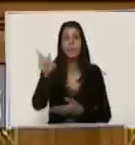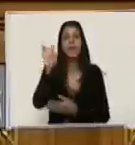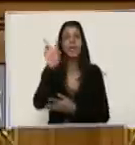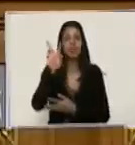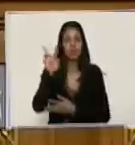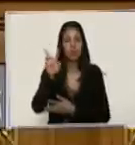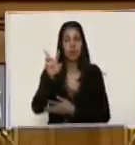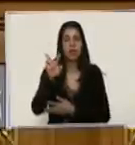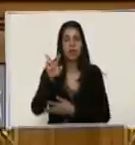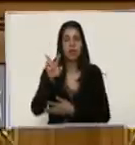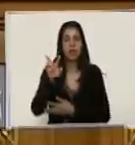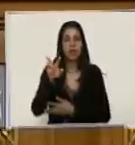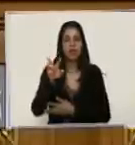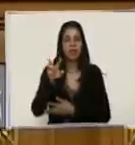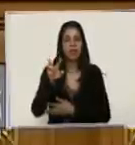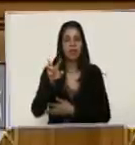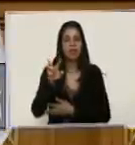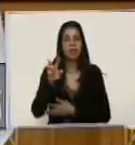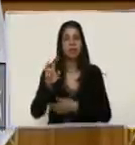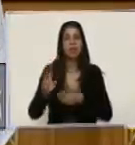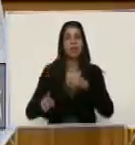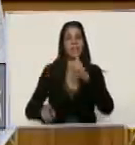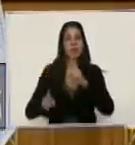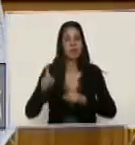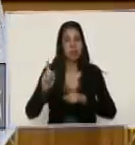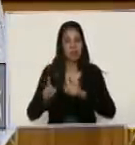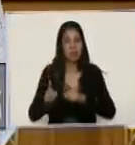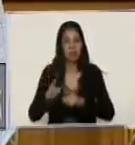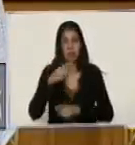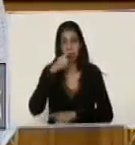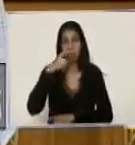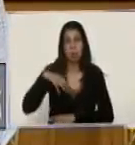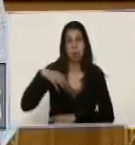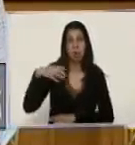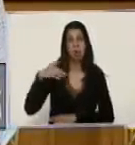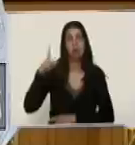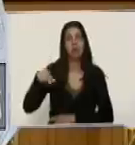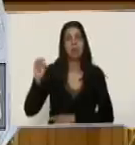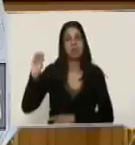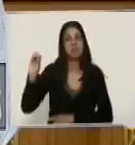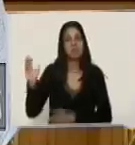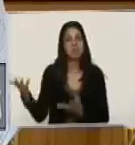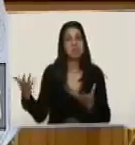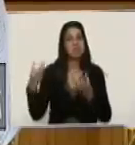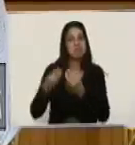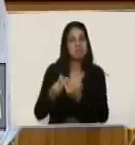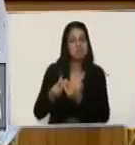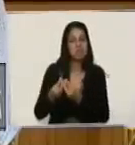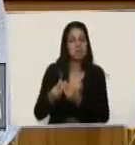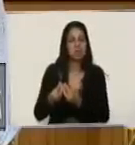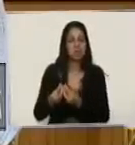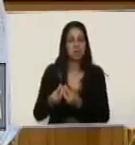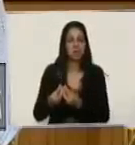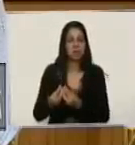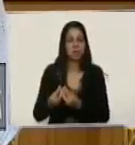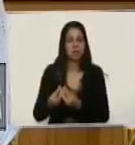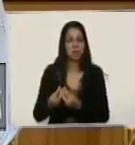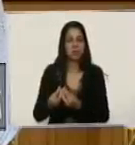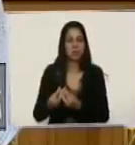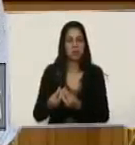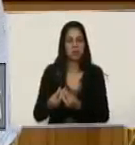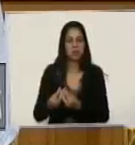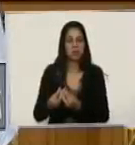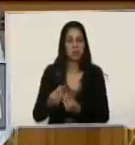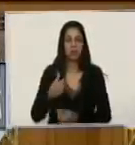incluyendo algunos sectores burgueses, que yo no soy. Yo